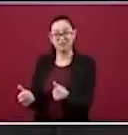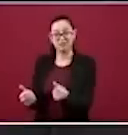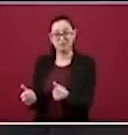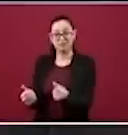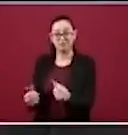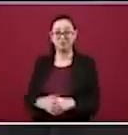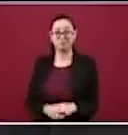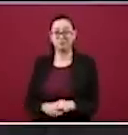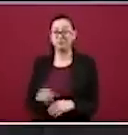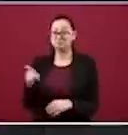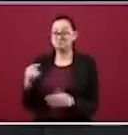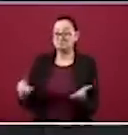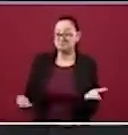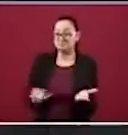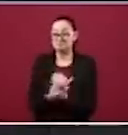sus decisiones tienen que ver